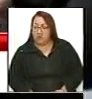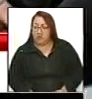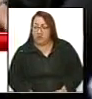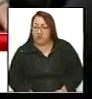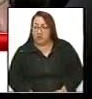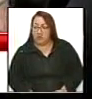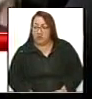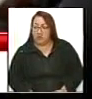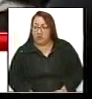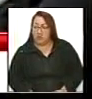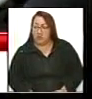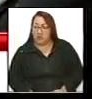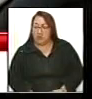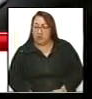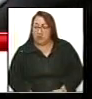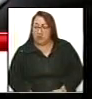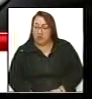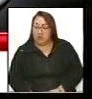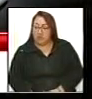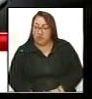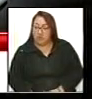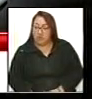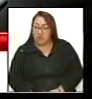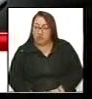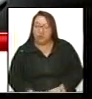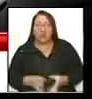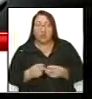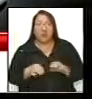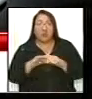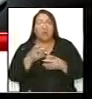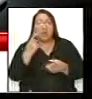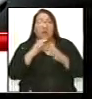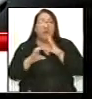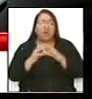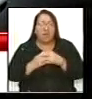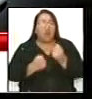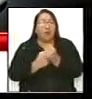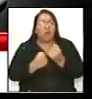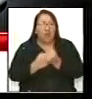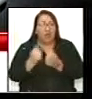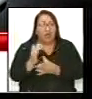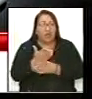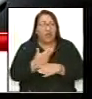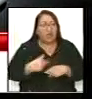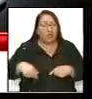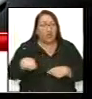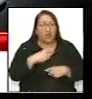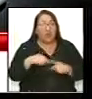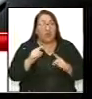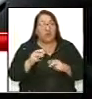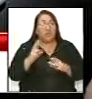hay mucha permisividad de las sociedades de gestión más grandes a conversar, a poder apoyarnos mutuamente. Pero